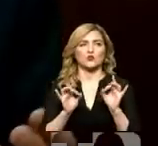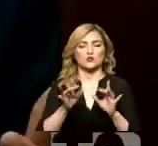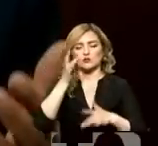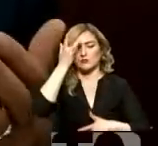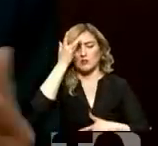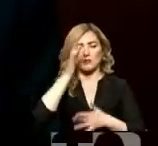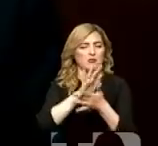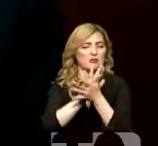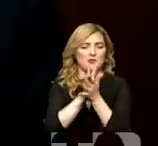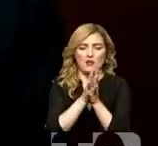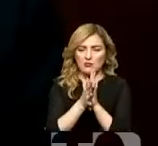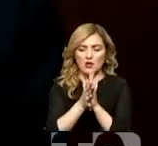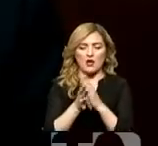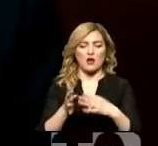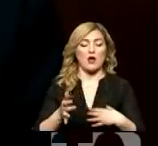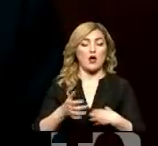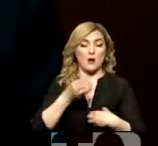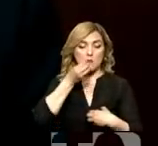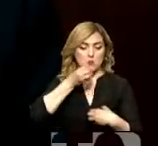ningún caso